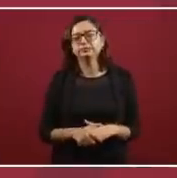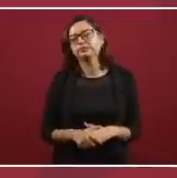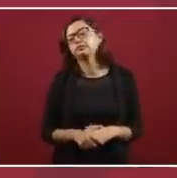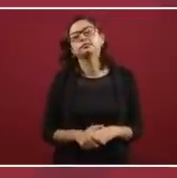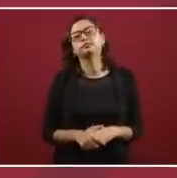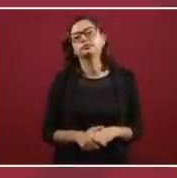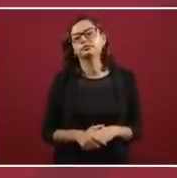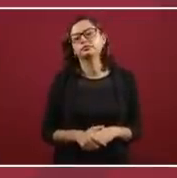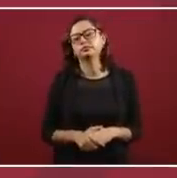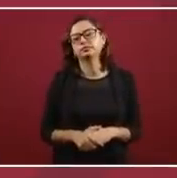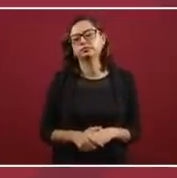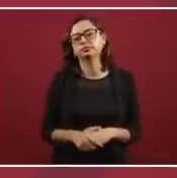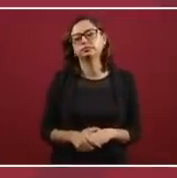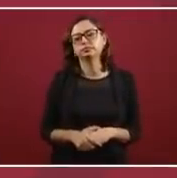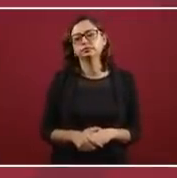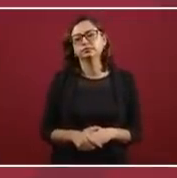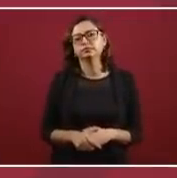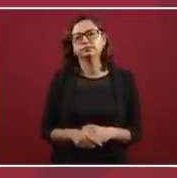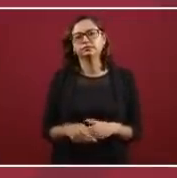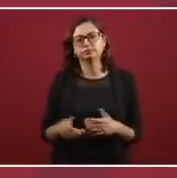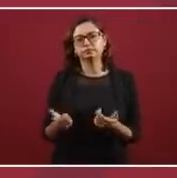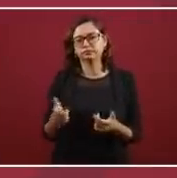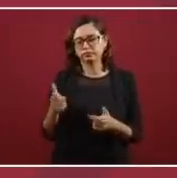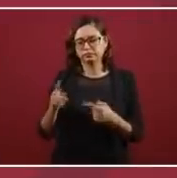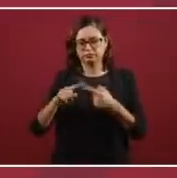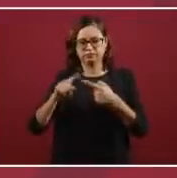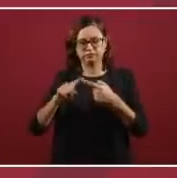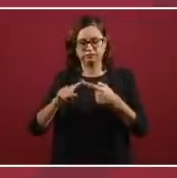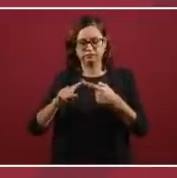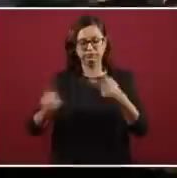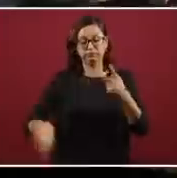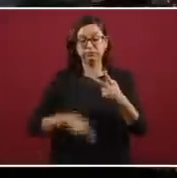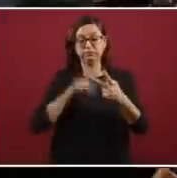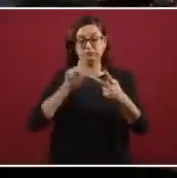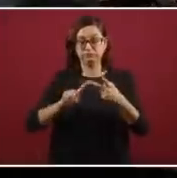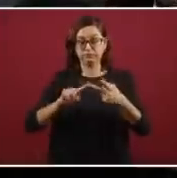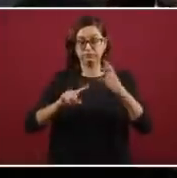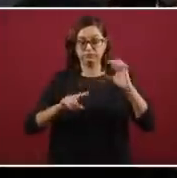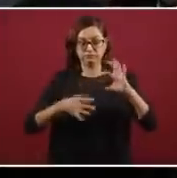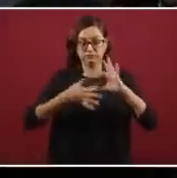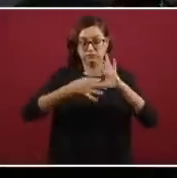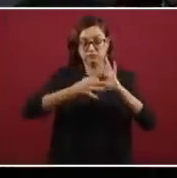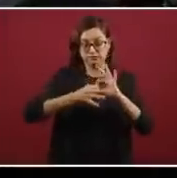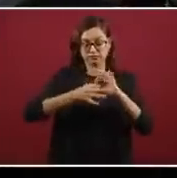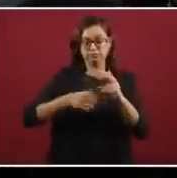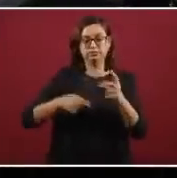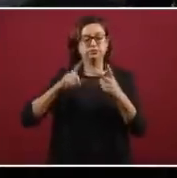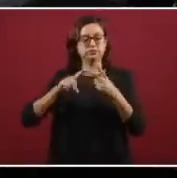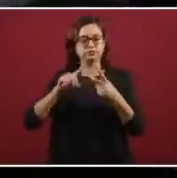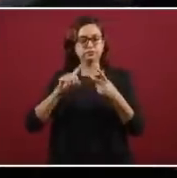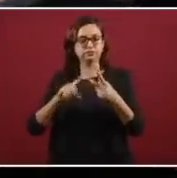familiar, popular, es un eslabón. Segundo eslabón,